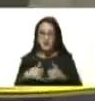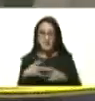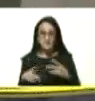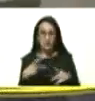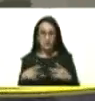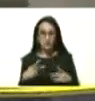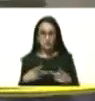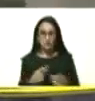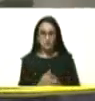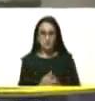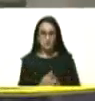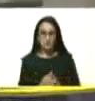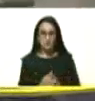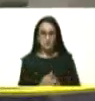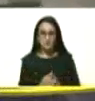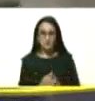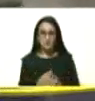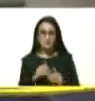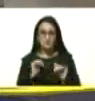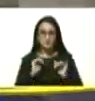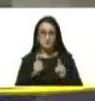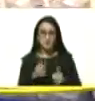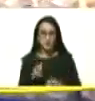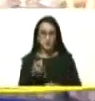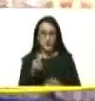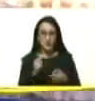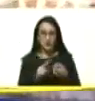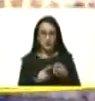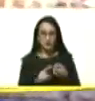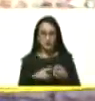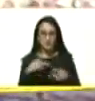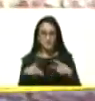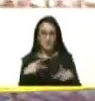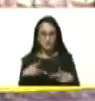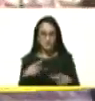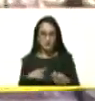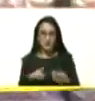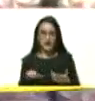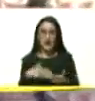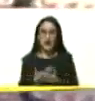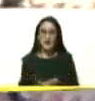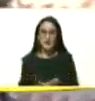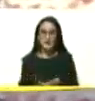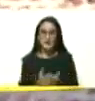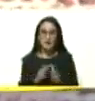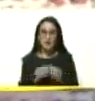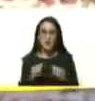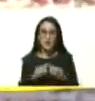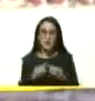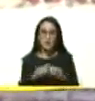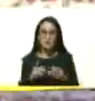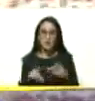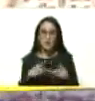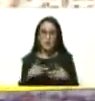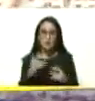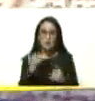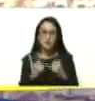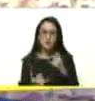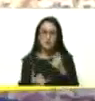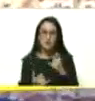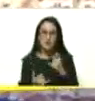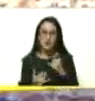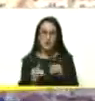línea, desde cuando llega el arroz, se procesa hasta, bueno, todos los equipos del producto final